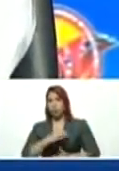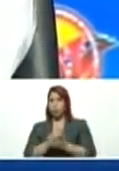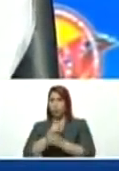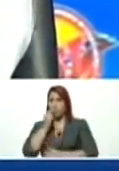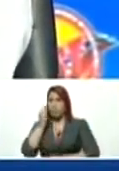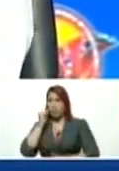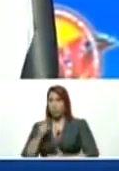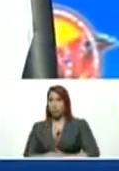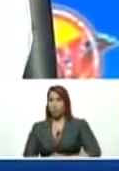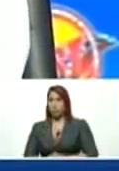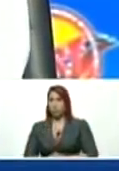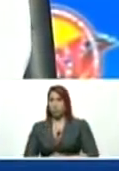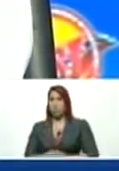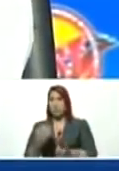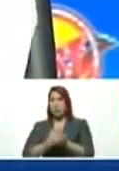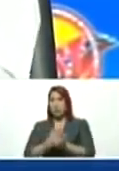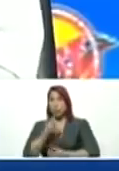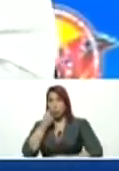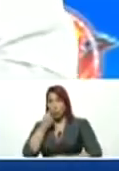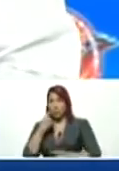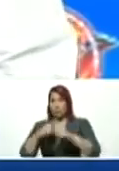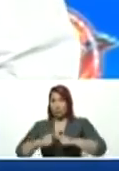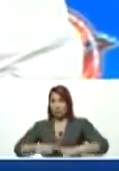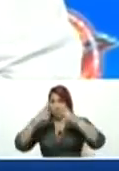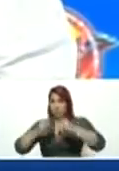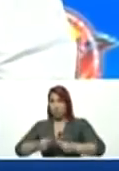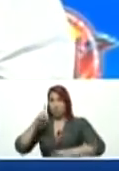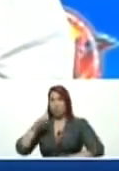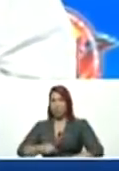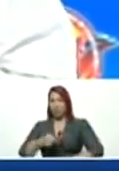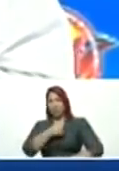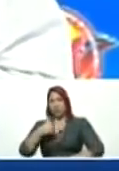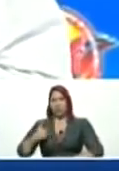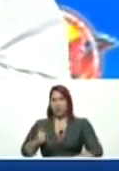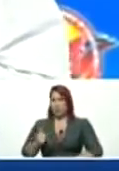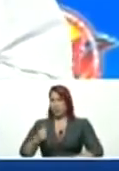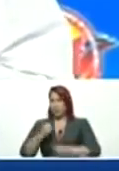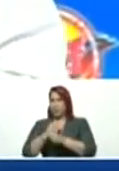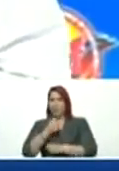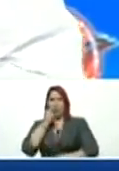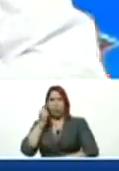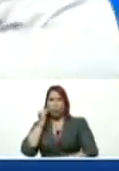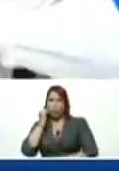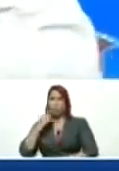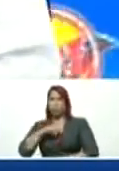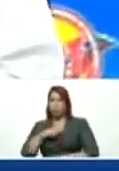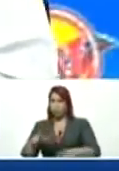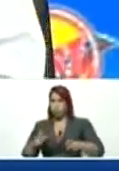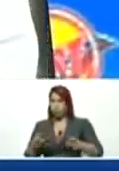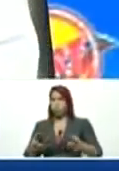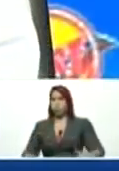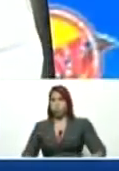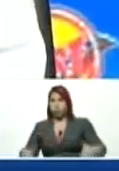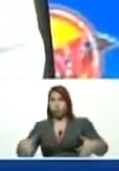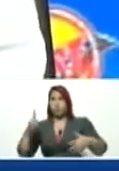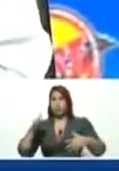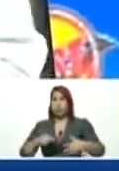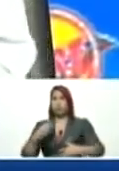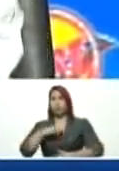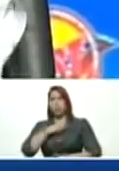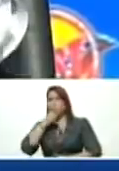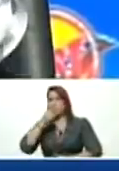de economistas pero como quiera que los trabajadores que generamos riqueza también tenemos opinión sobre eso